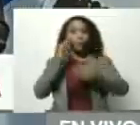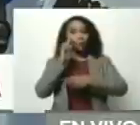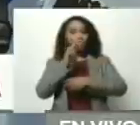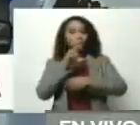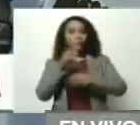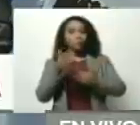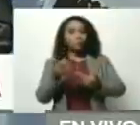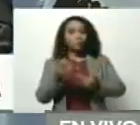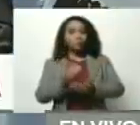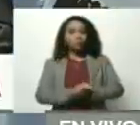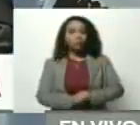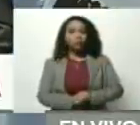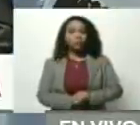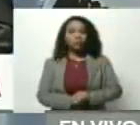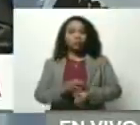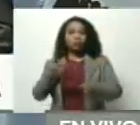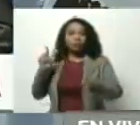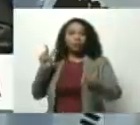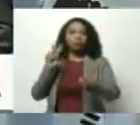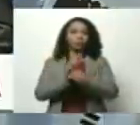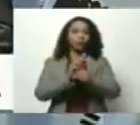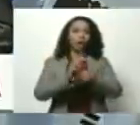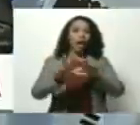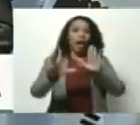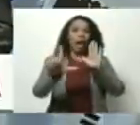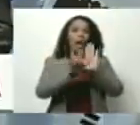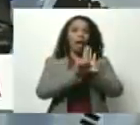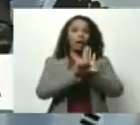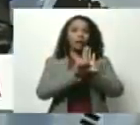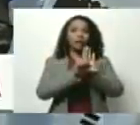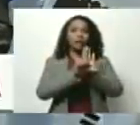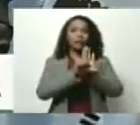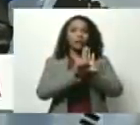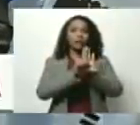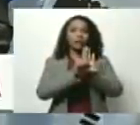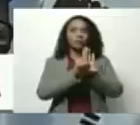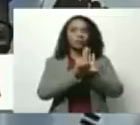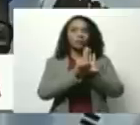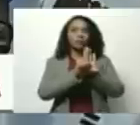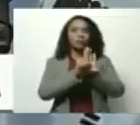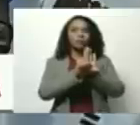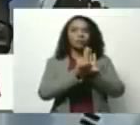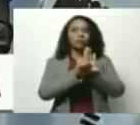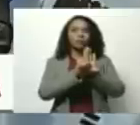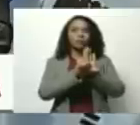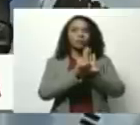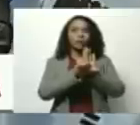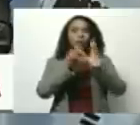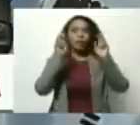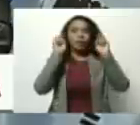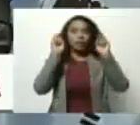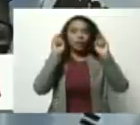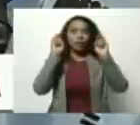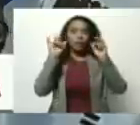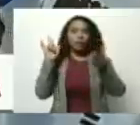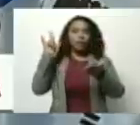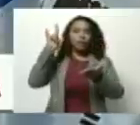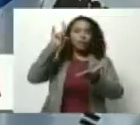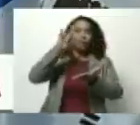la violación de la ley de la aeronáutica civil venezolana.